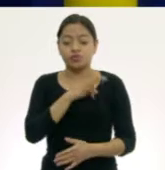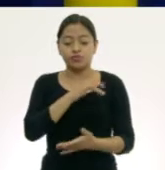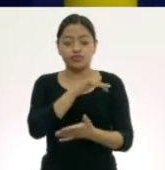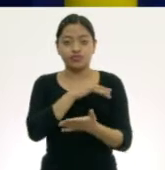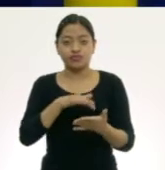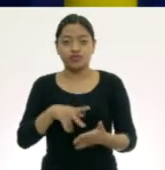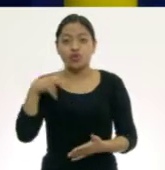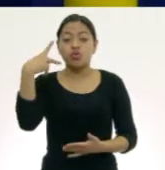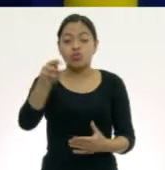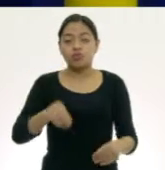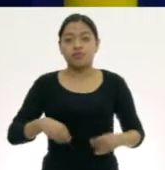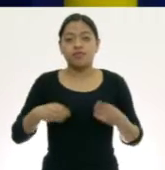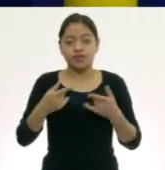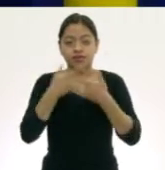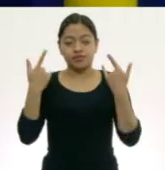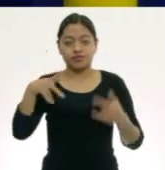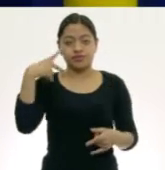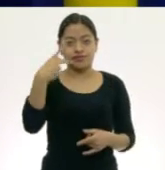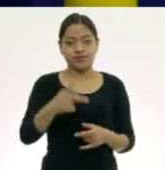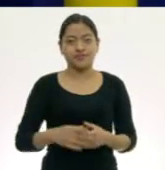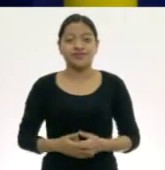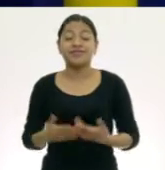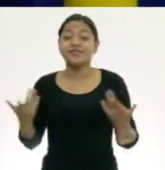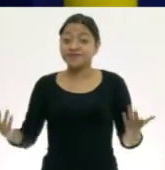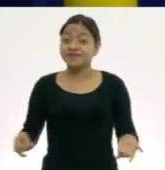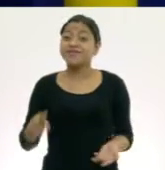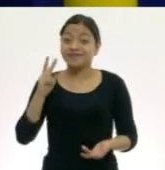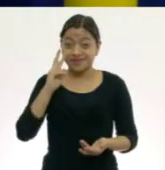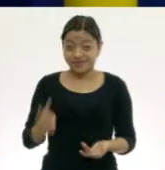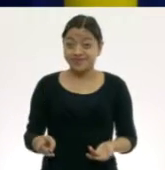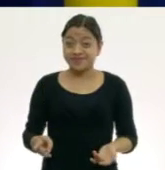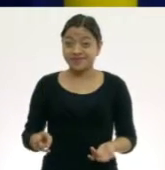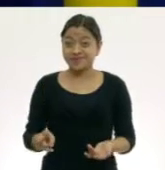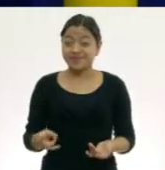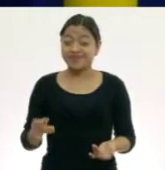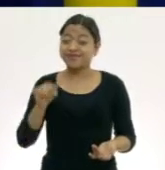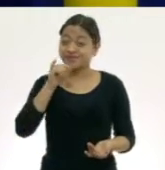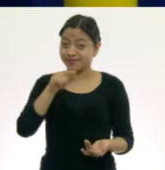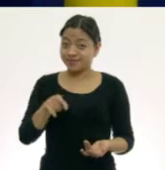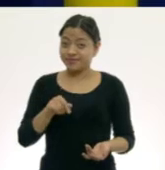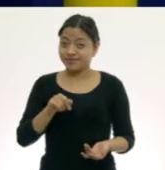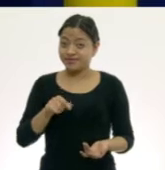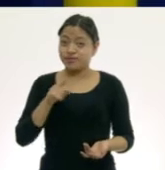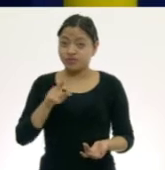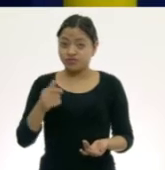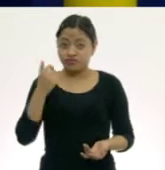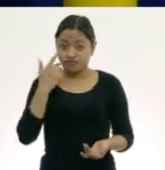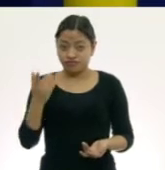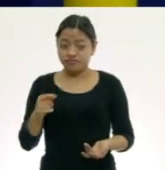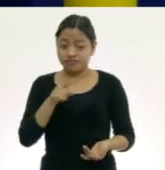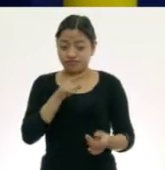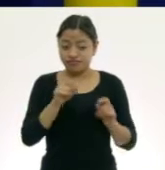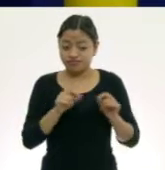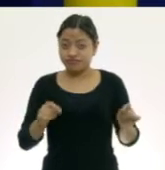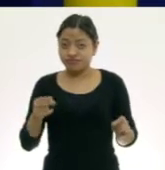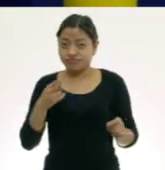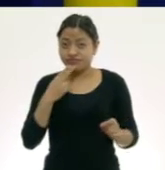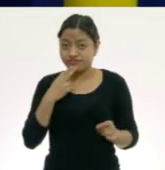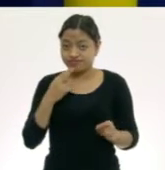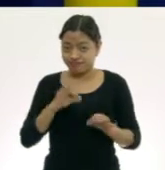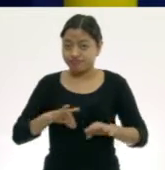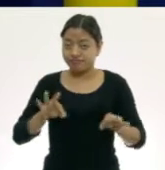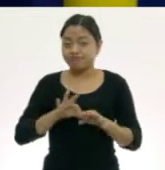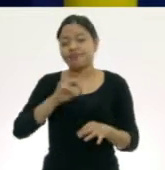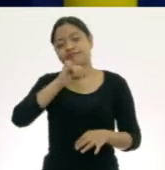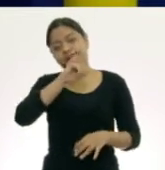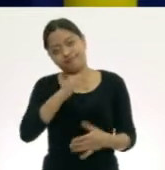tu autobiografía. Entonces, ¿cómo ves, María? ¿Crees que te da una idea importante? Bastante, porque